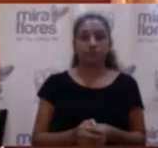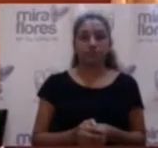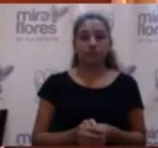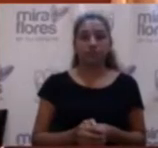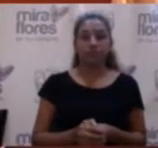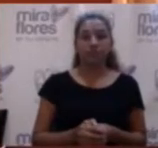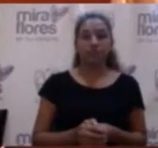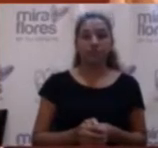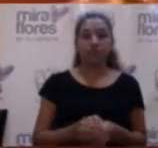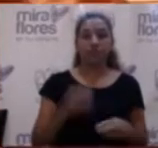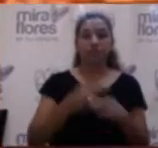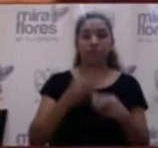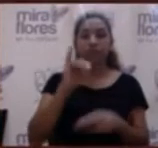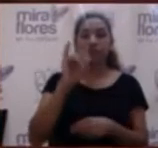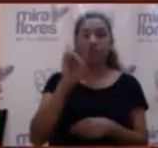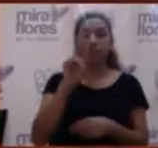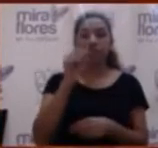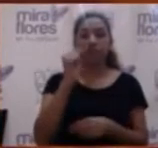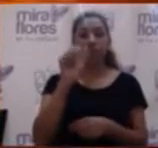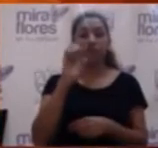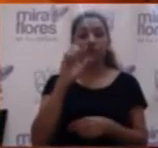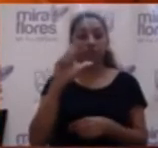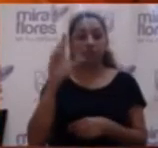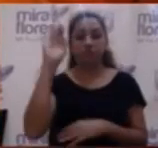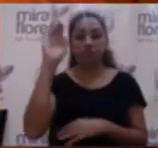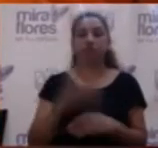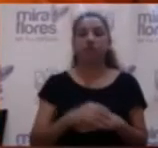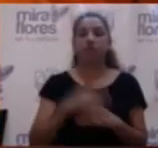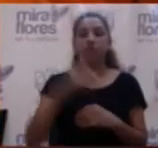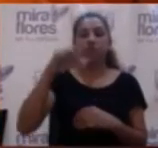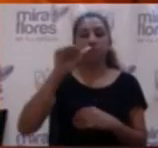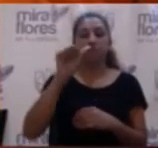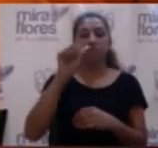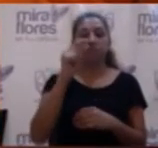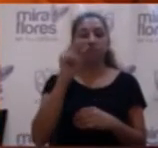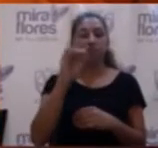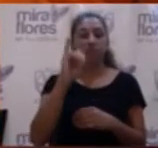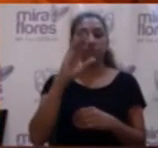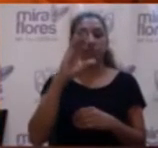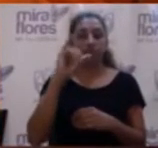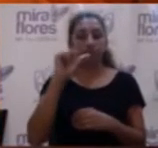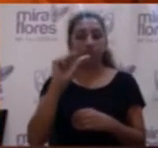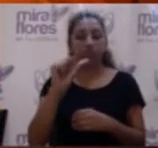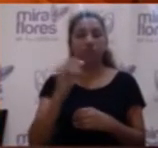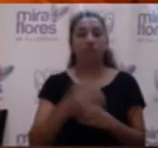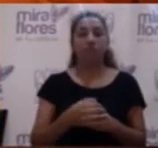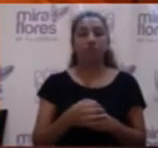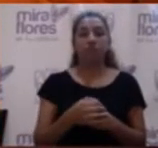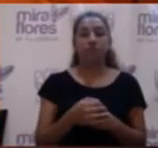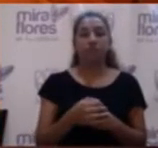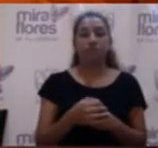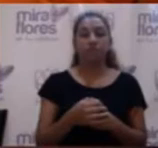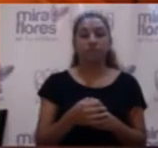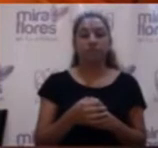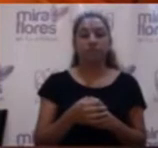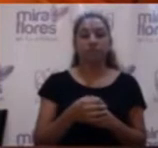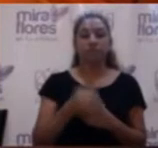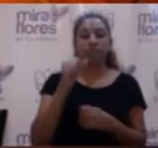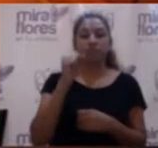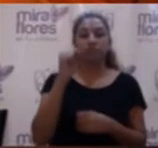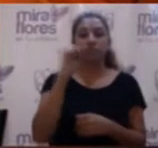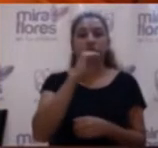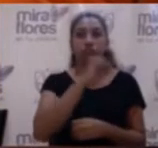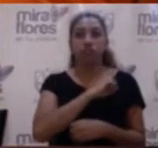Señor Israel Orlando Acuñahuancoquiz, señora Patricia María del Río Jiménez de Olavide, señora